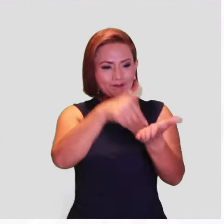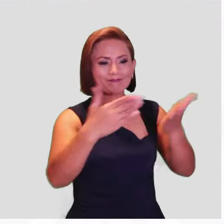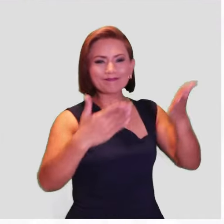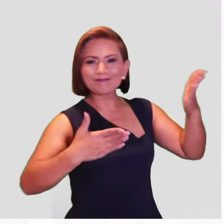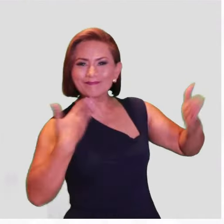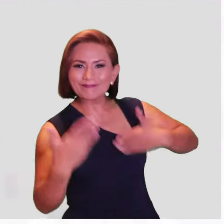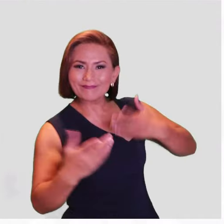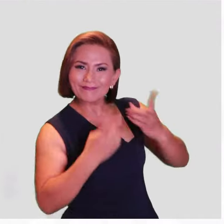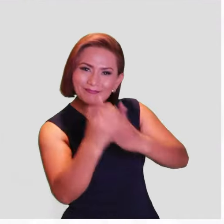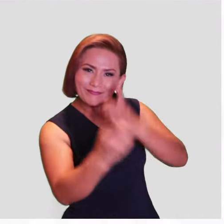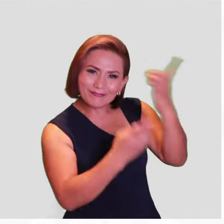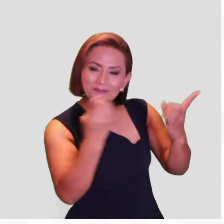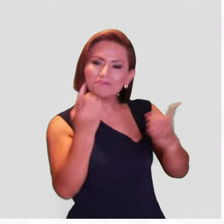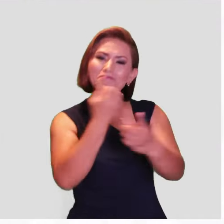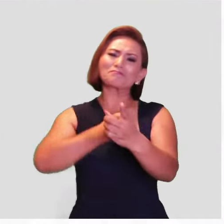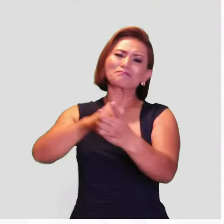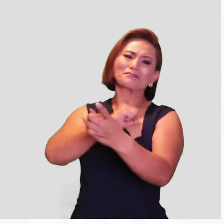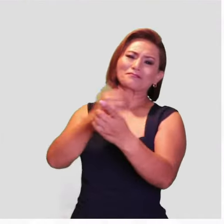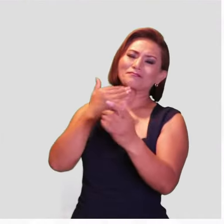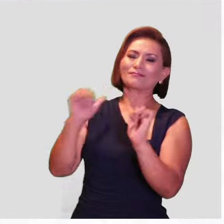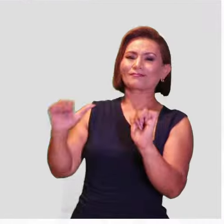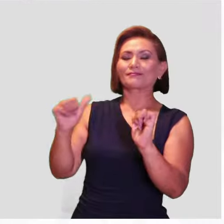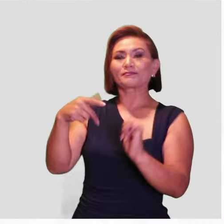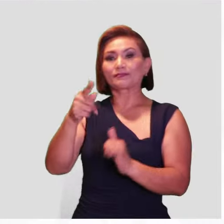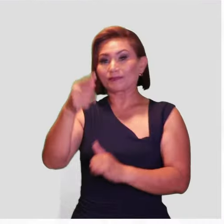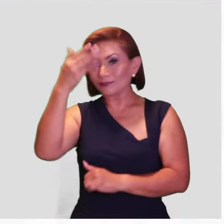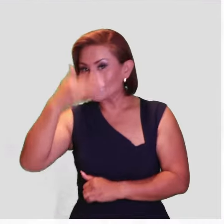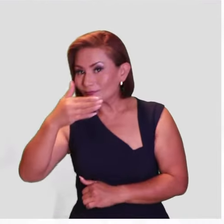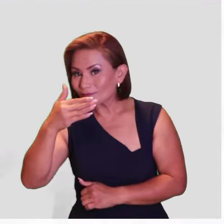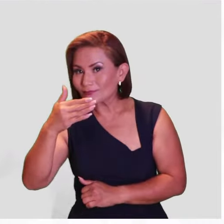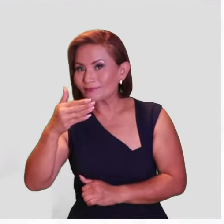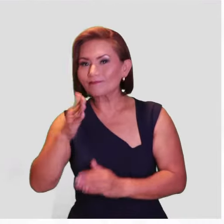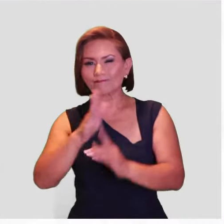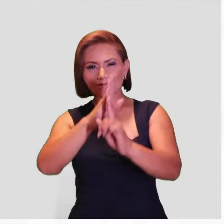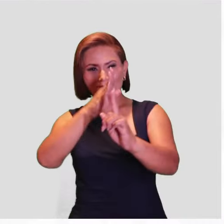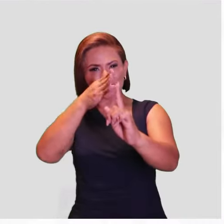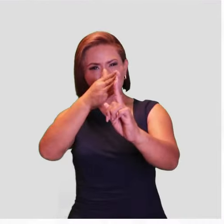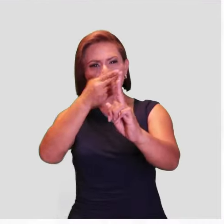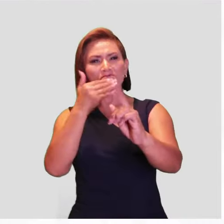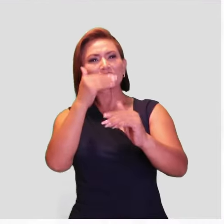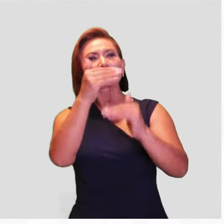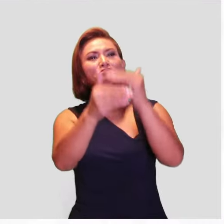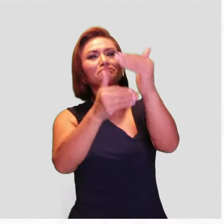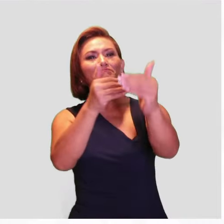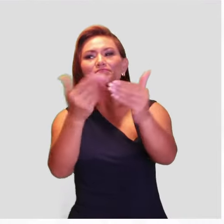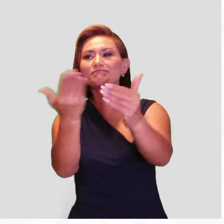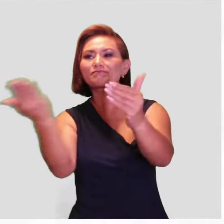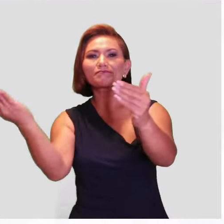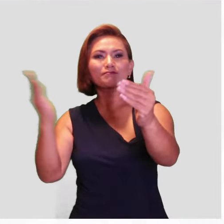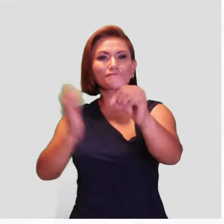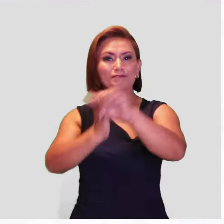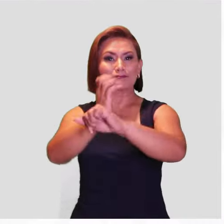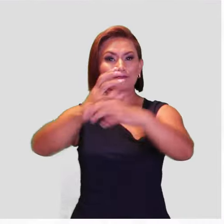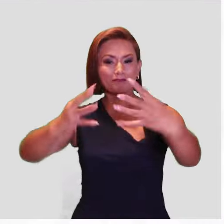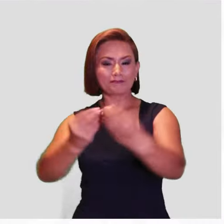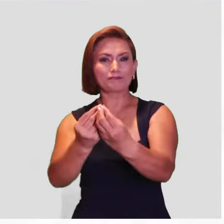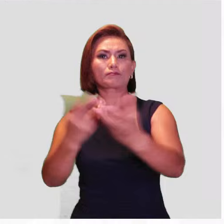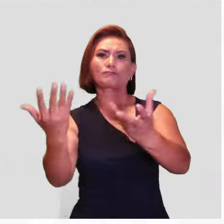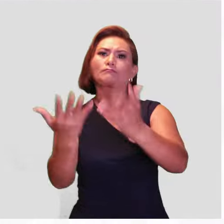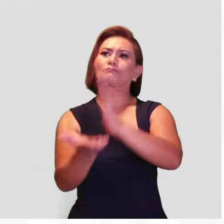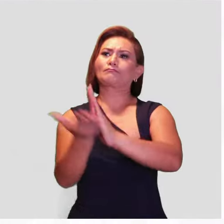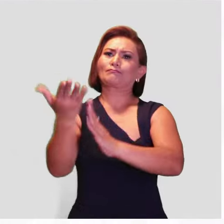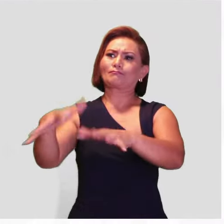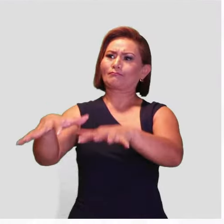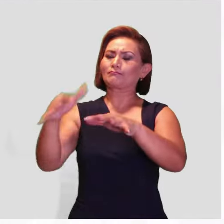esparcimiento para las familias. Pero ¿saben qué? Vamos en ruta y por buen camino. De la mano del Estado hemos logrado grandes obras